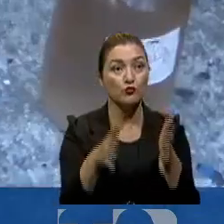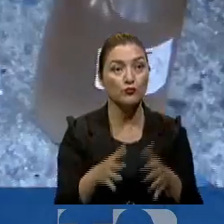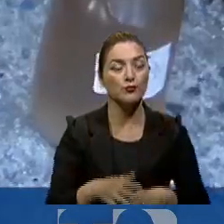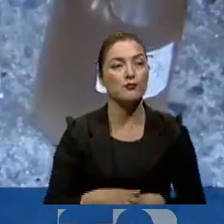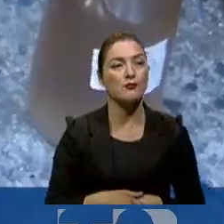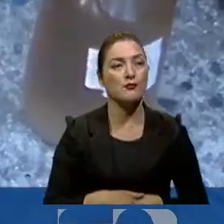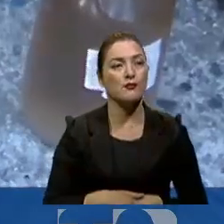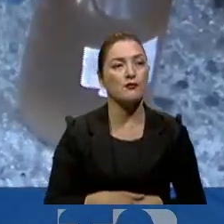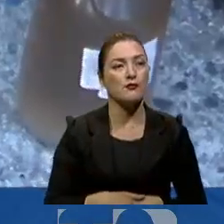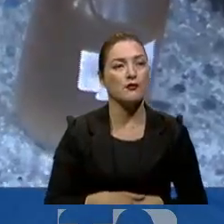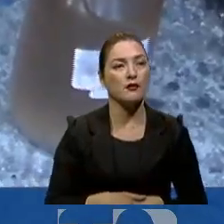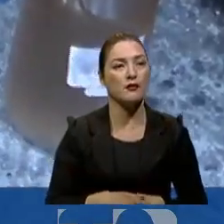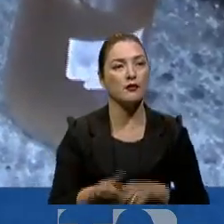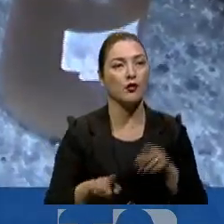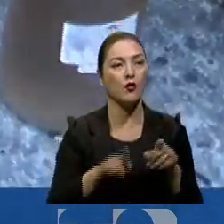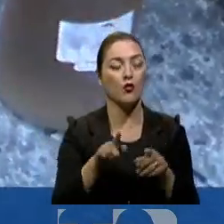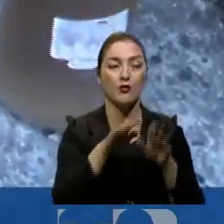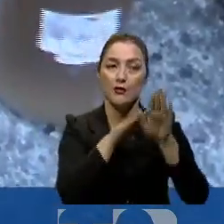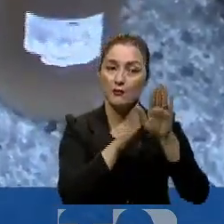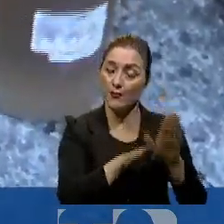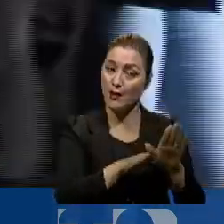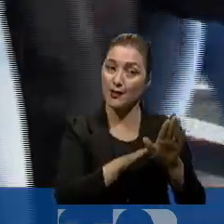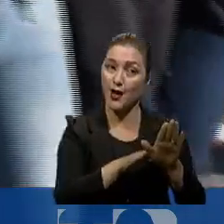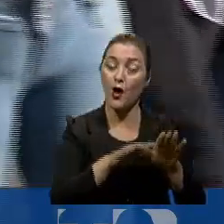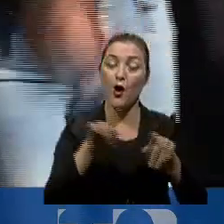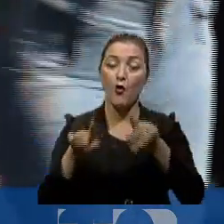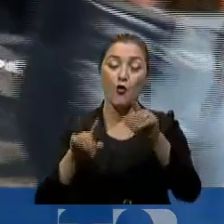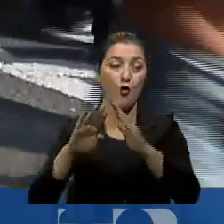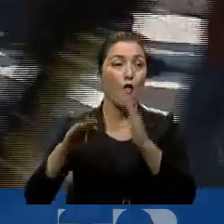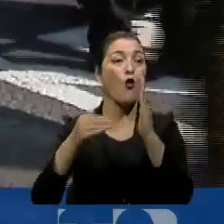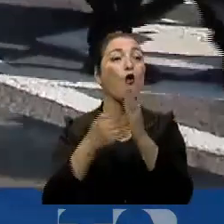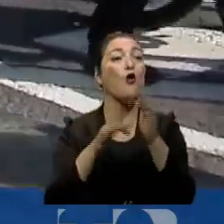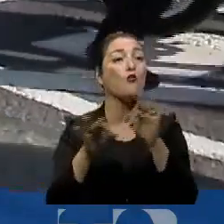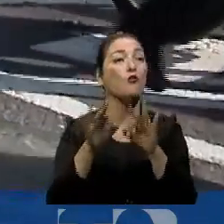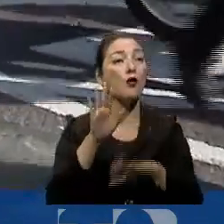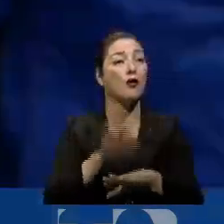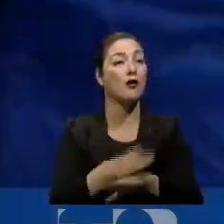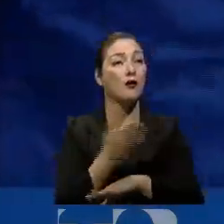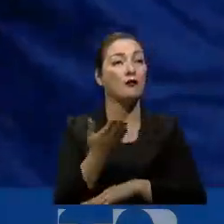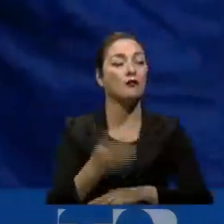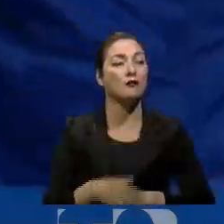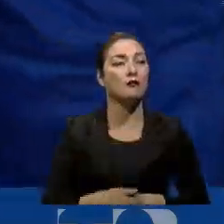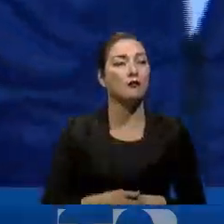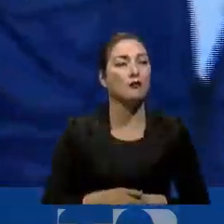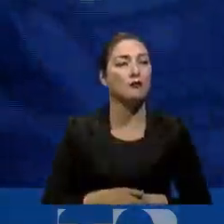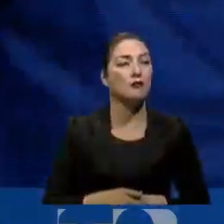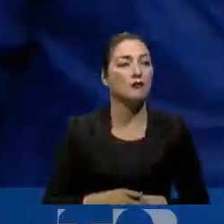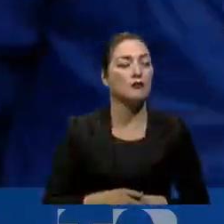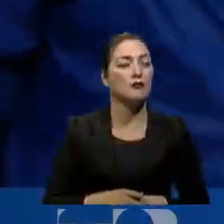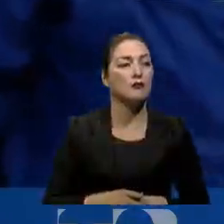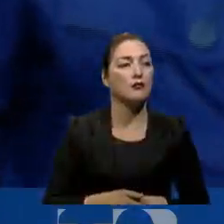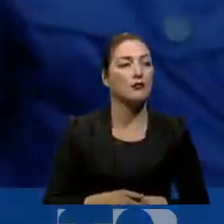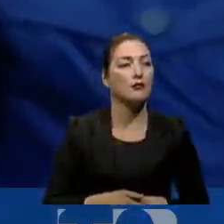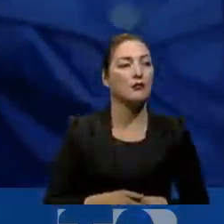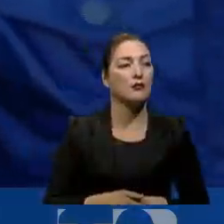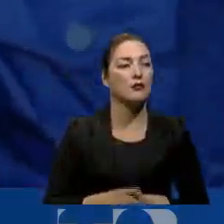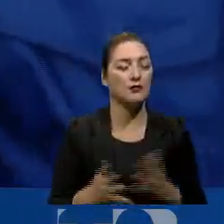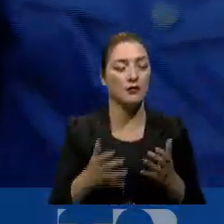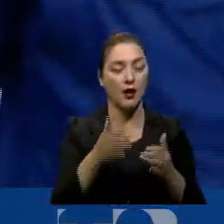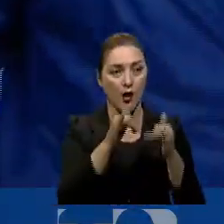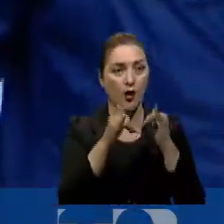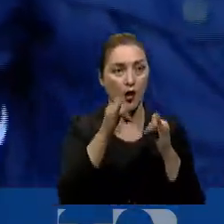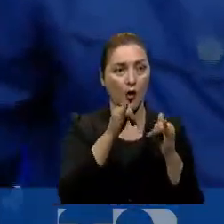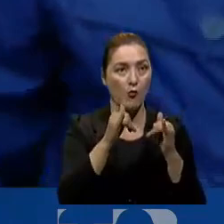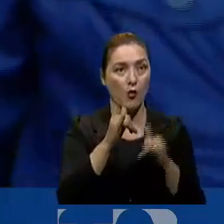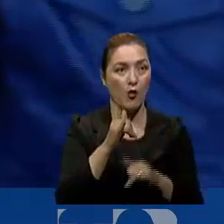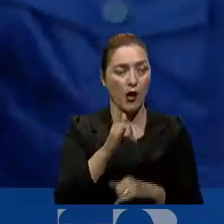estudiantes. Algunos estuvieron a favor, pero otros en contra y explicaron sus motivos. La cosa es que no lo hacemos porque somos